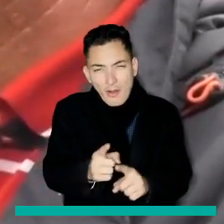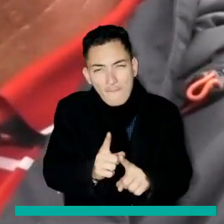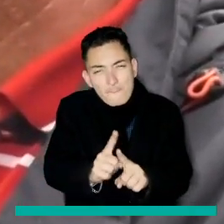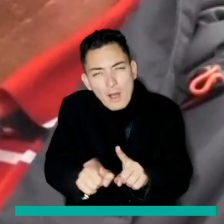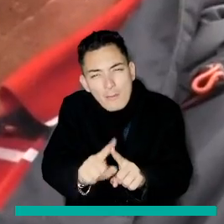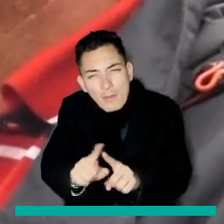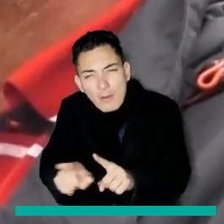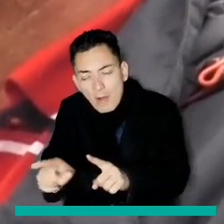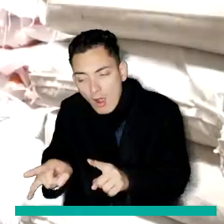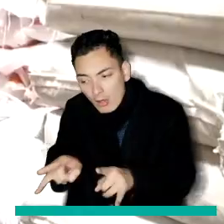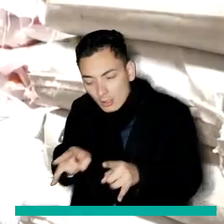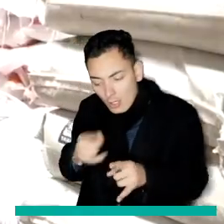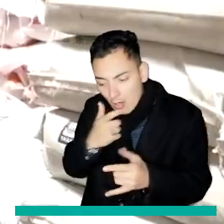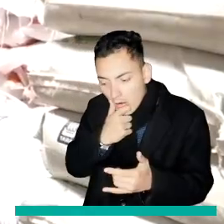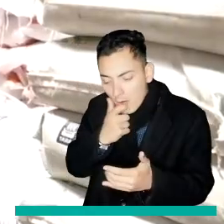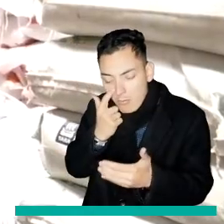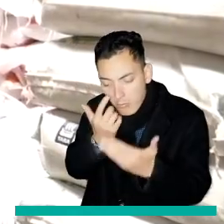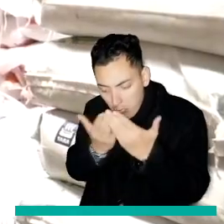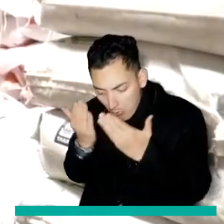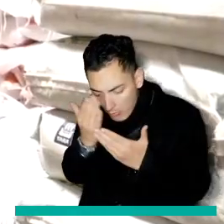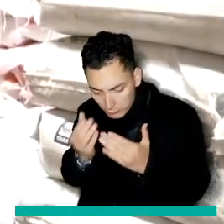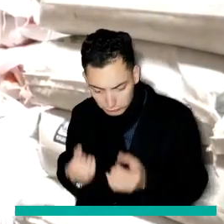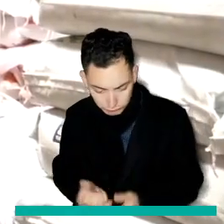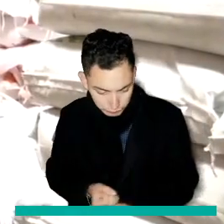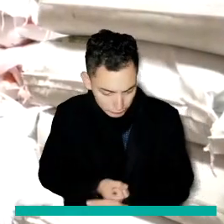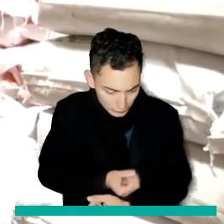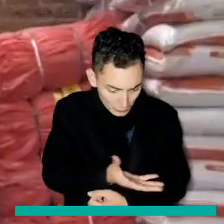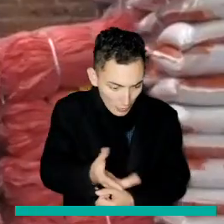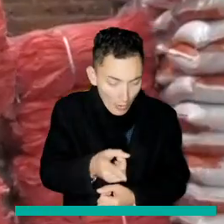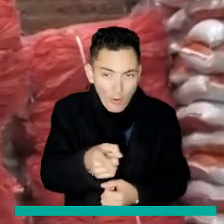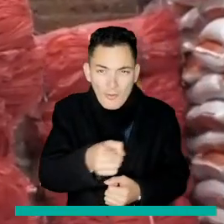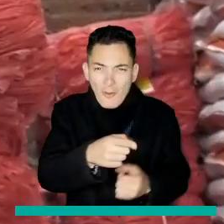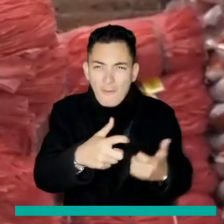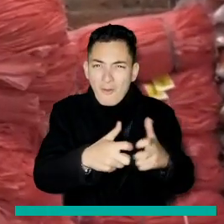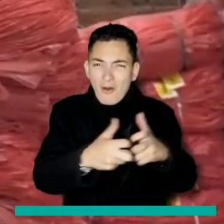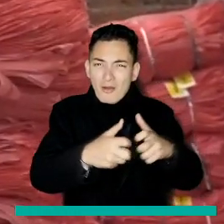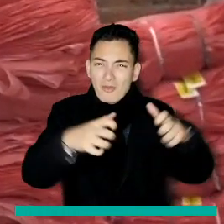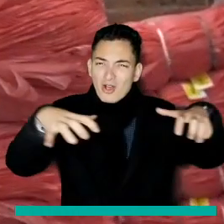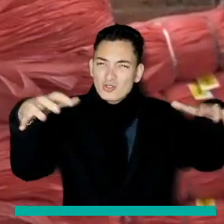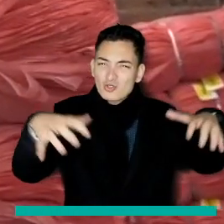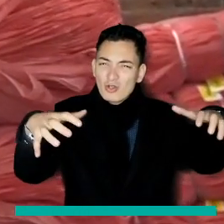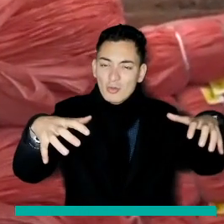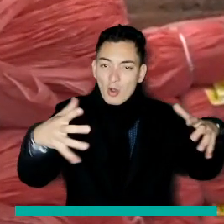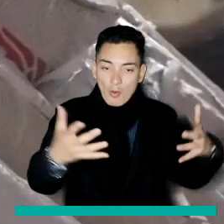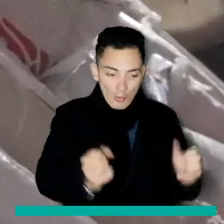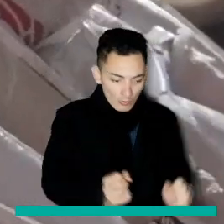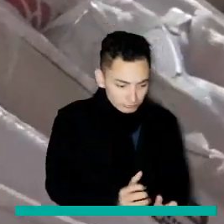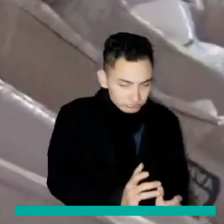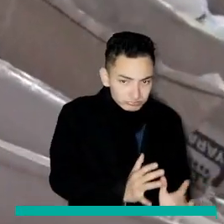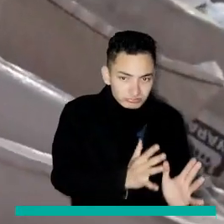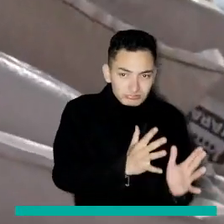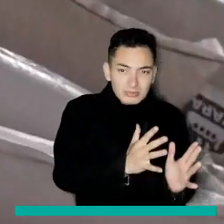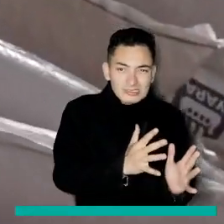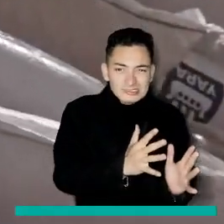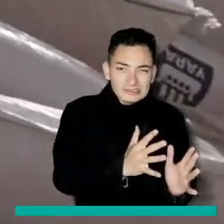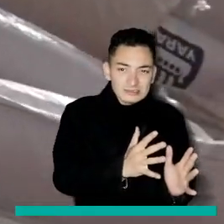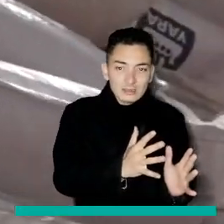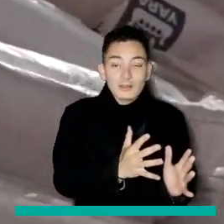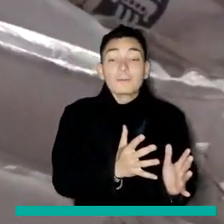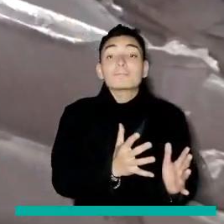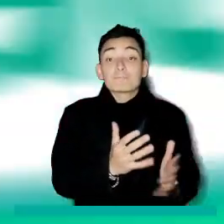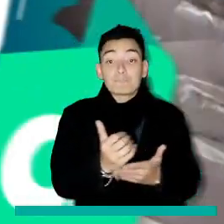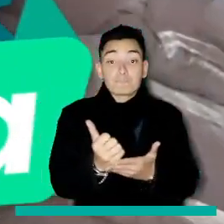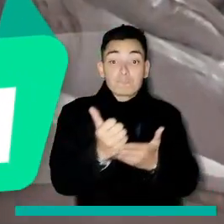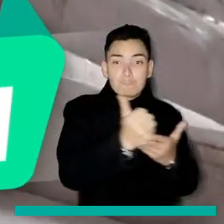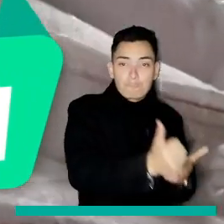va roca fosfórica y otros elementos menores que les permiten a ellos ayudar a mitigar el daño causado por la ola invernal. Estamos